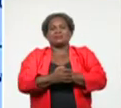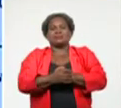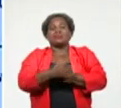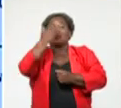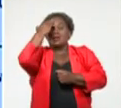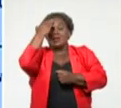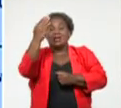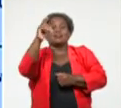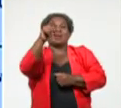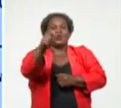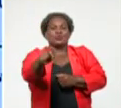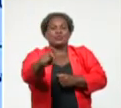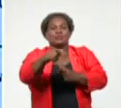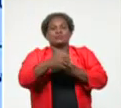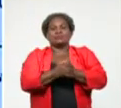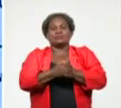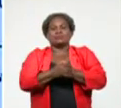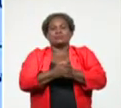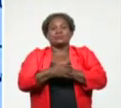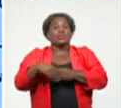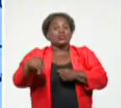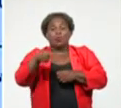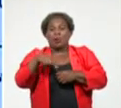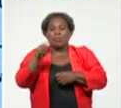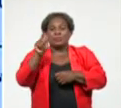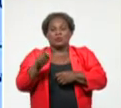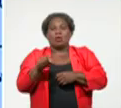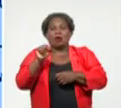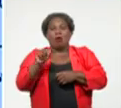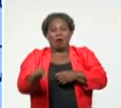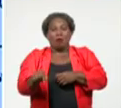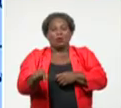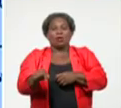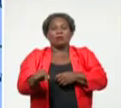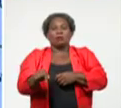agradecimiento también para usted, por supuesto, para todos los que nos siguen. Devolvemos la señal a los estudios centrales.